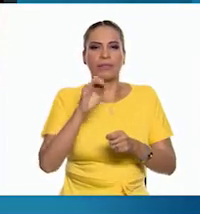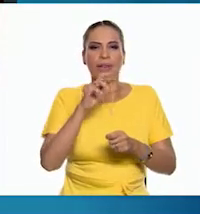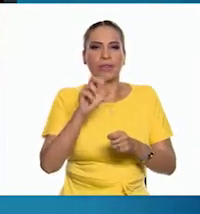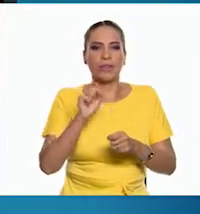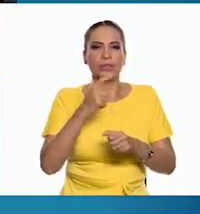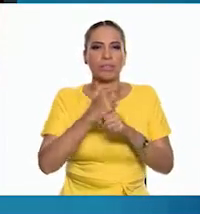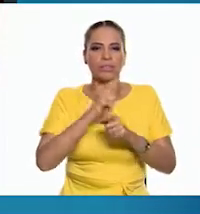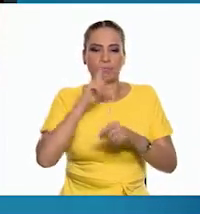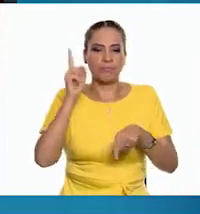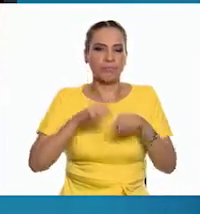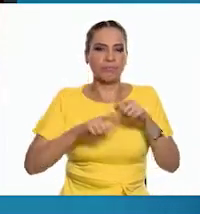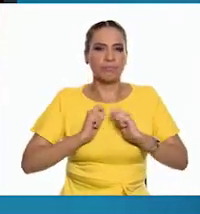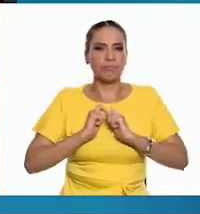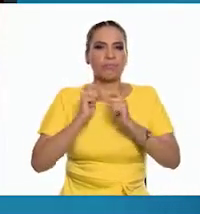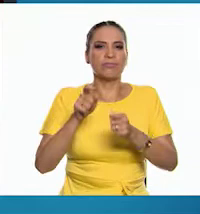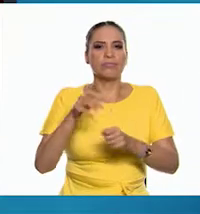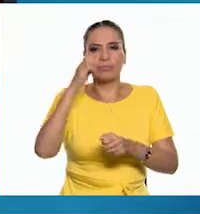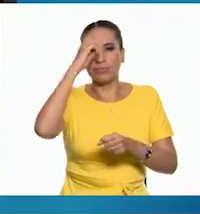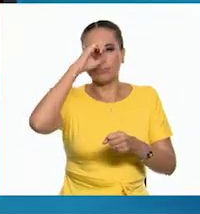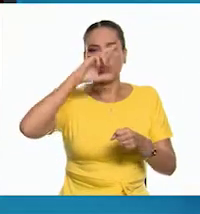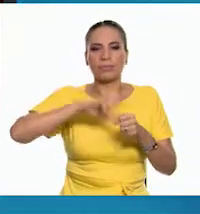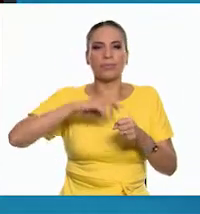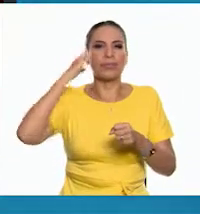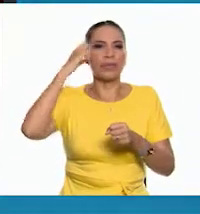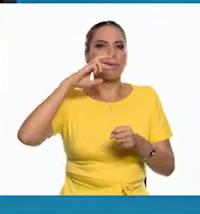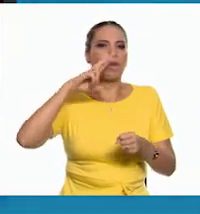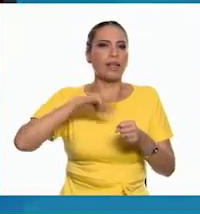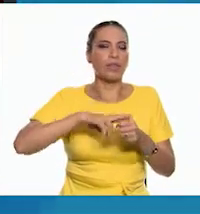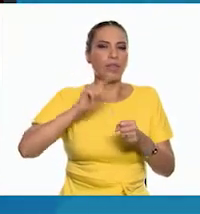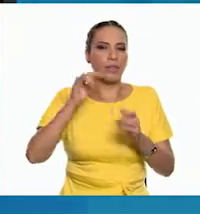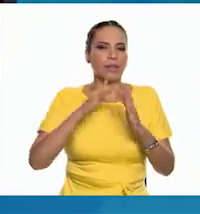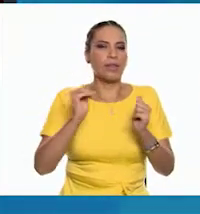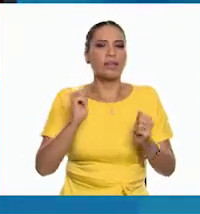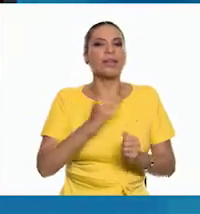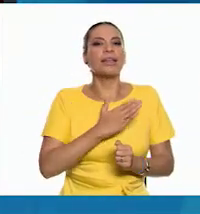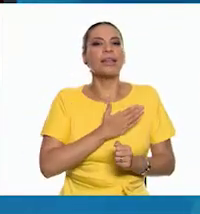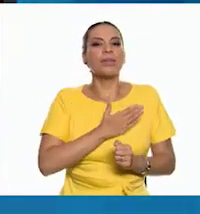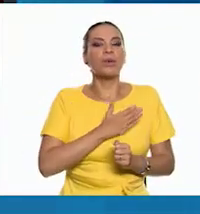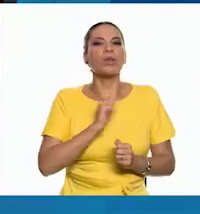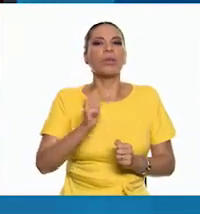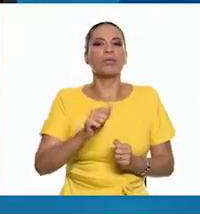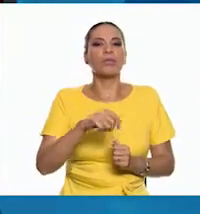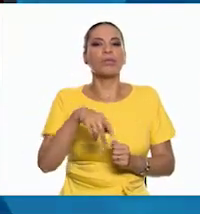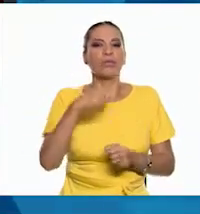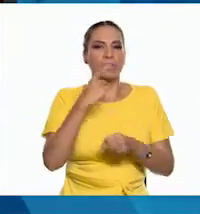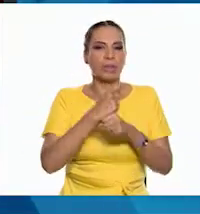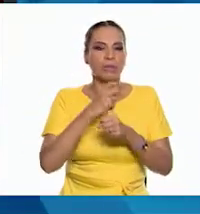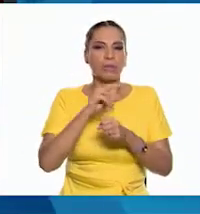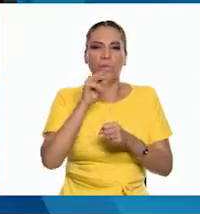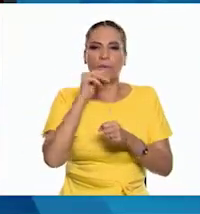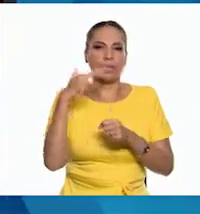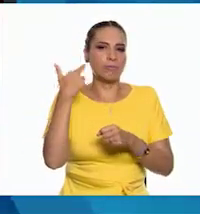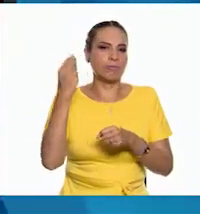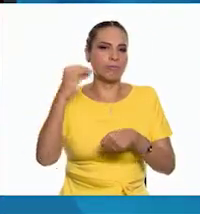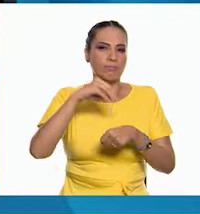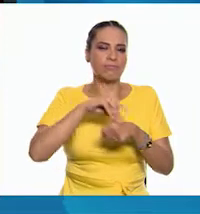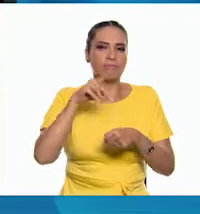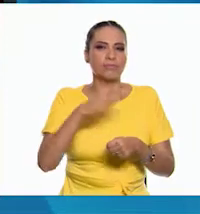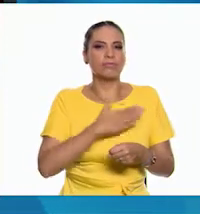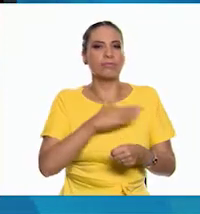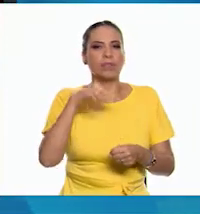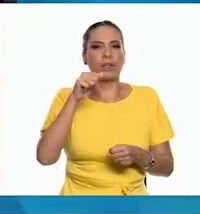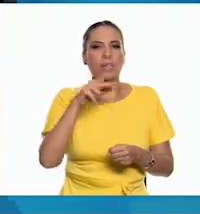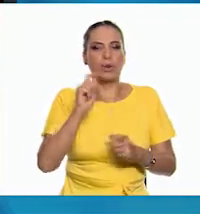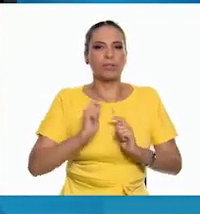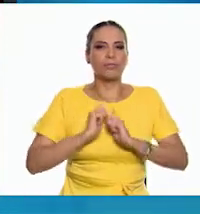un tercero extraño, que es el emperador de los franceses, Napoleón I. Por supuesto, no puede venir a reinar Napoleón y va a nombrar a